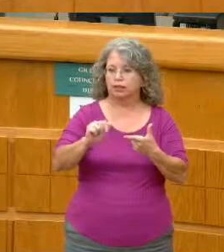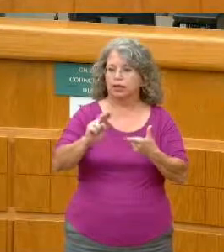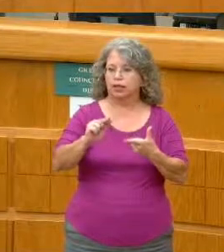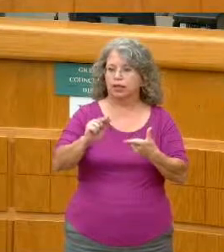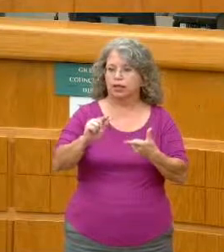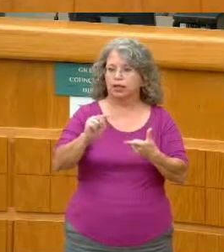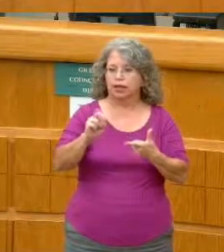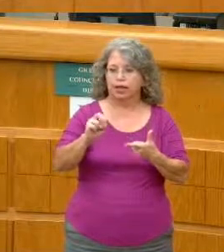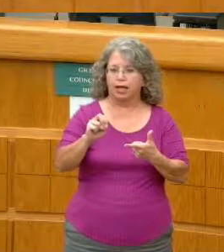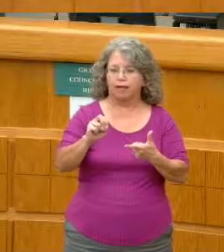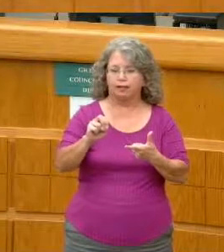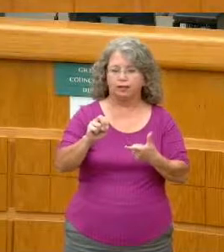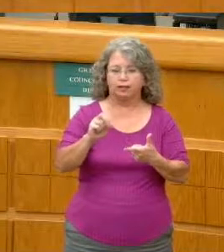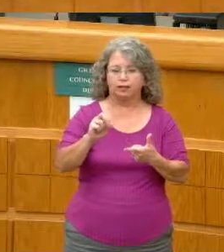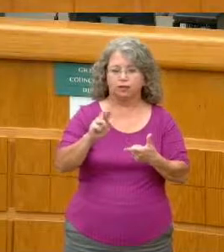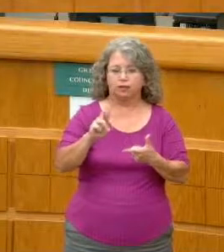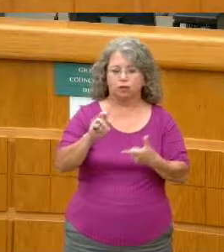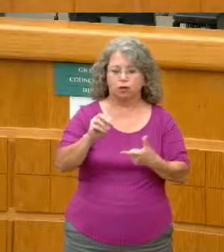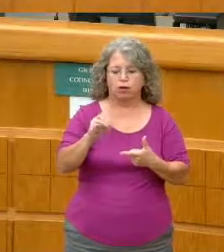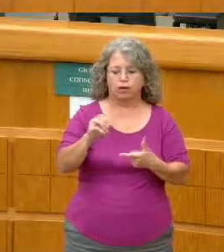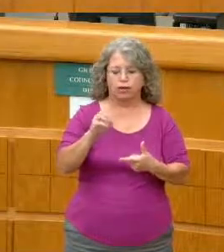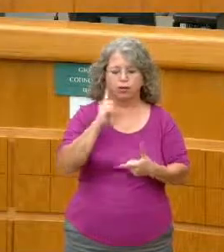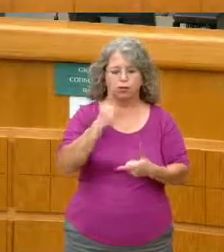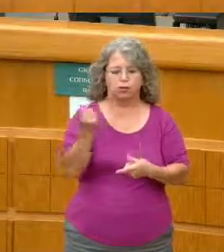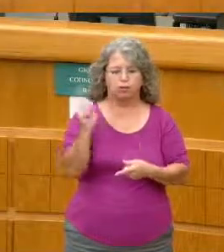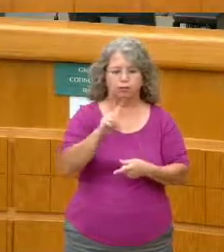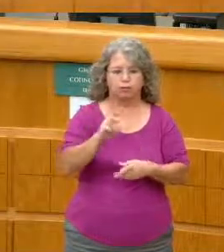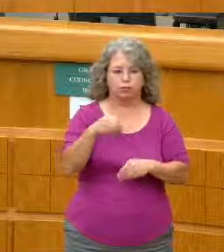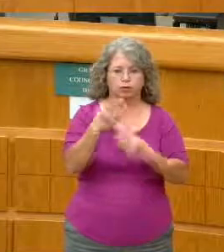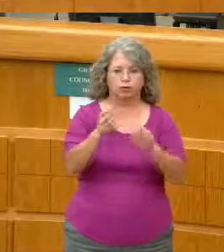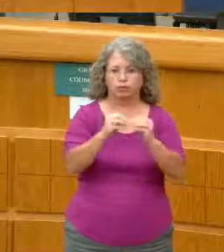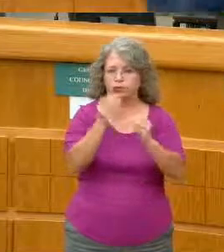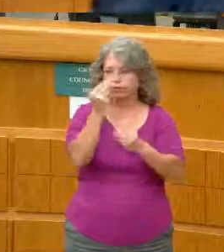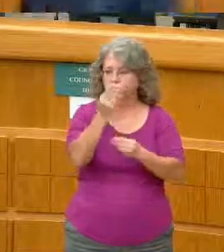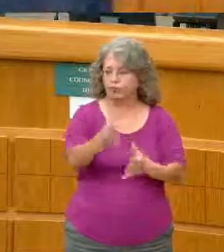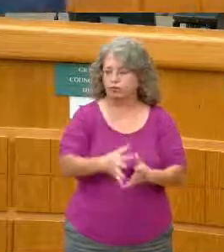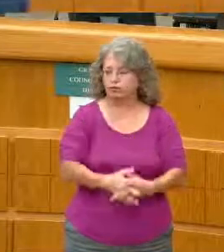next, our Public Health Director, and provide you some additional health information.